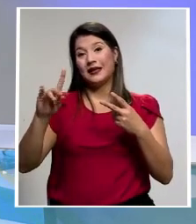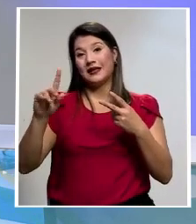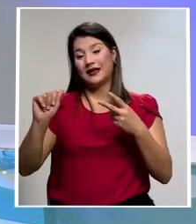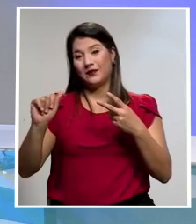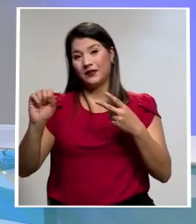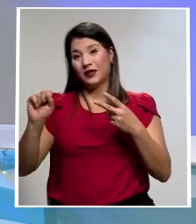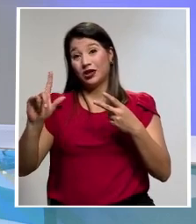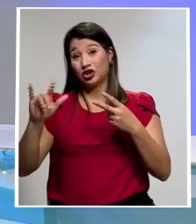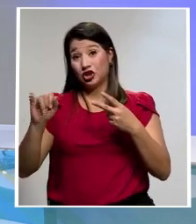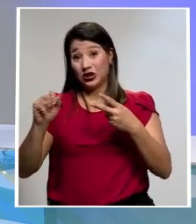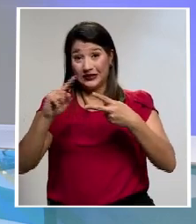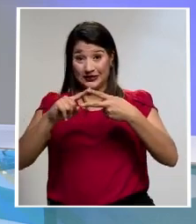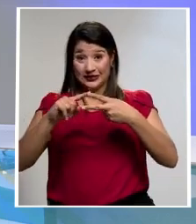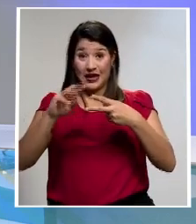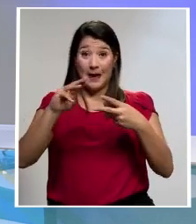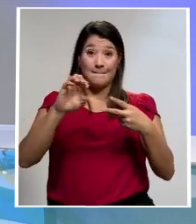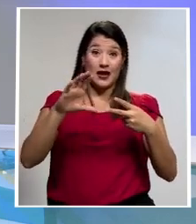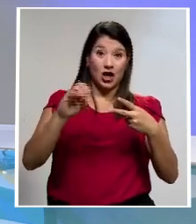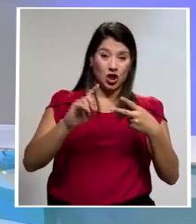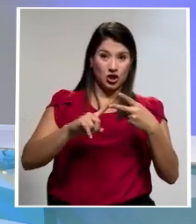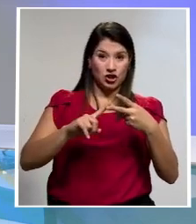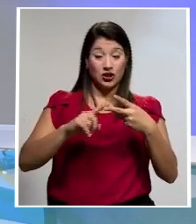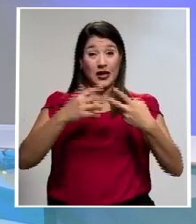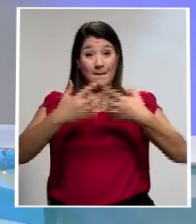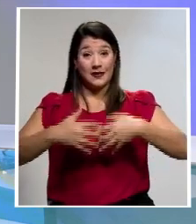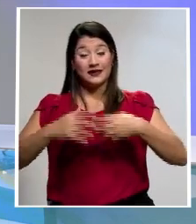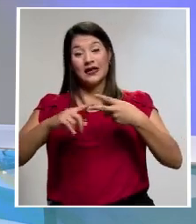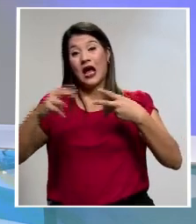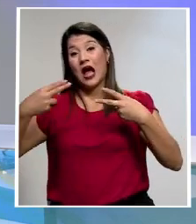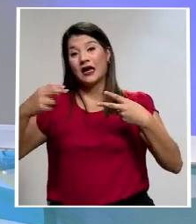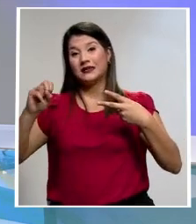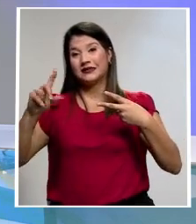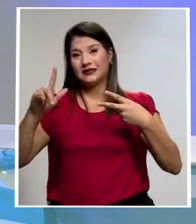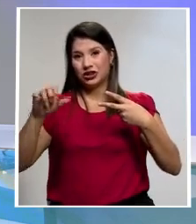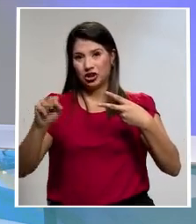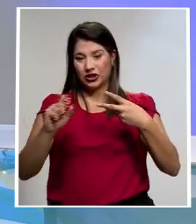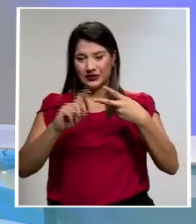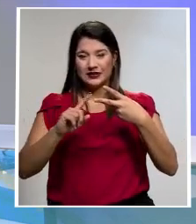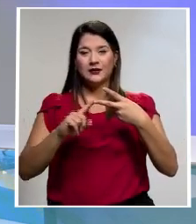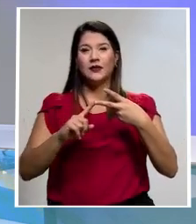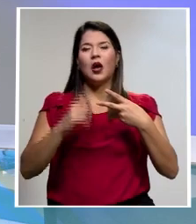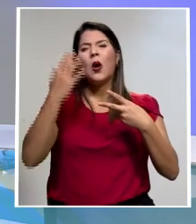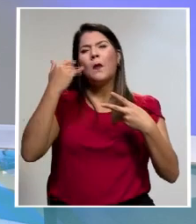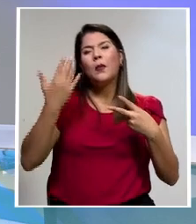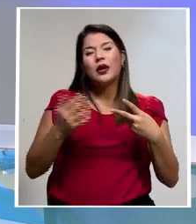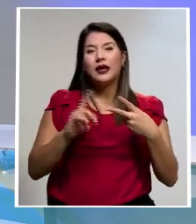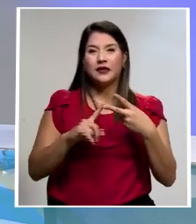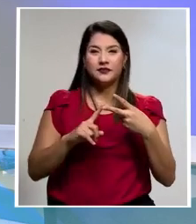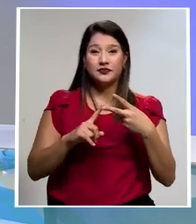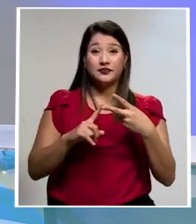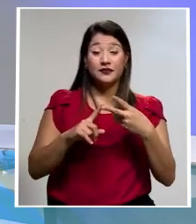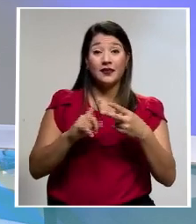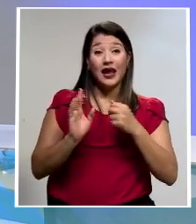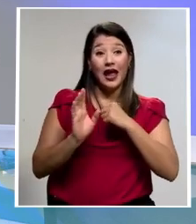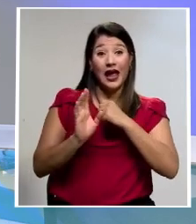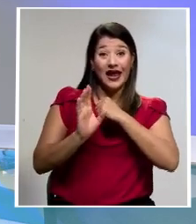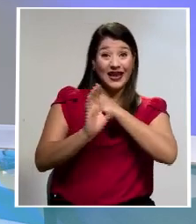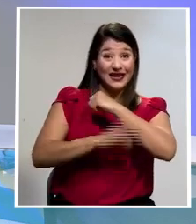Solís, se debe a que el juez determinó que las medidas antes impuestas no eran suficientes